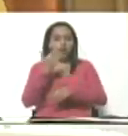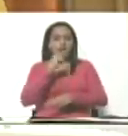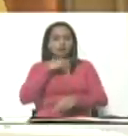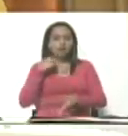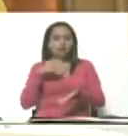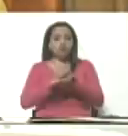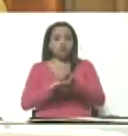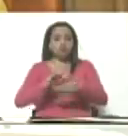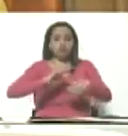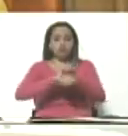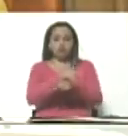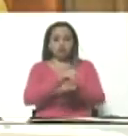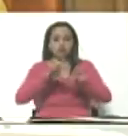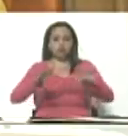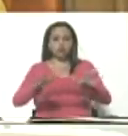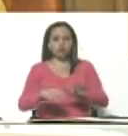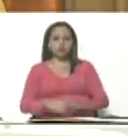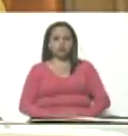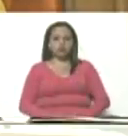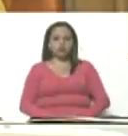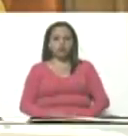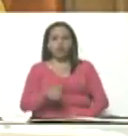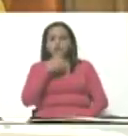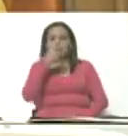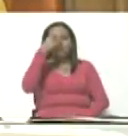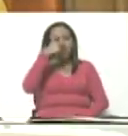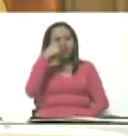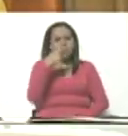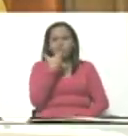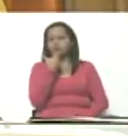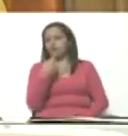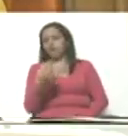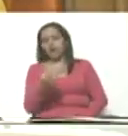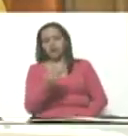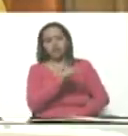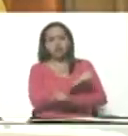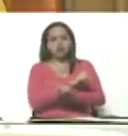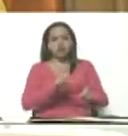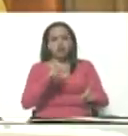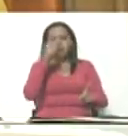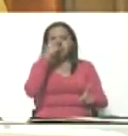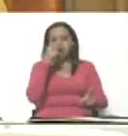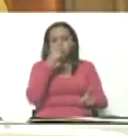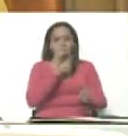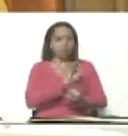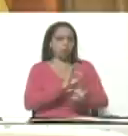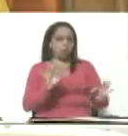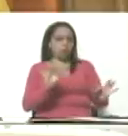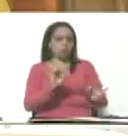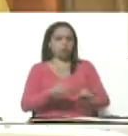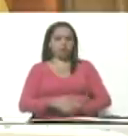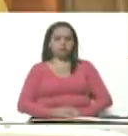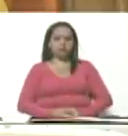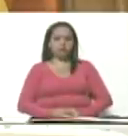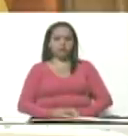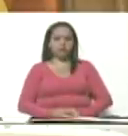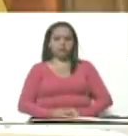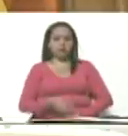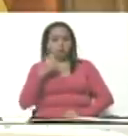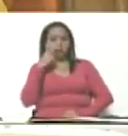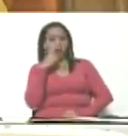del COVID-19. No es una gripe cualquiera, no es un resfriado cualquiera. Cuando uno ve esas